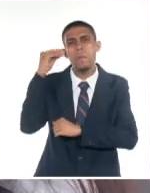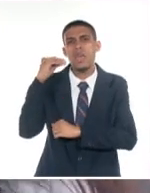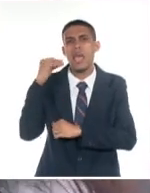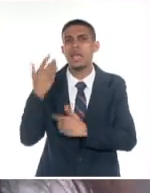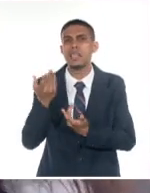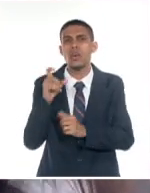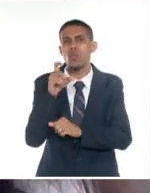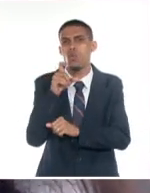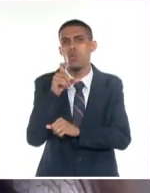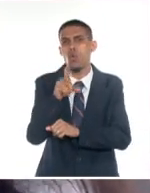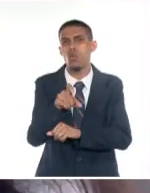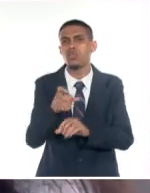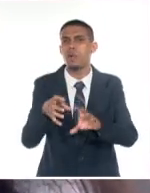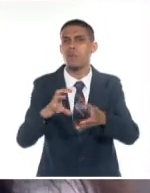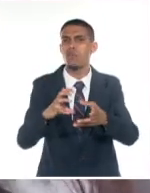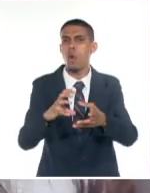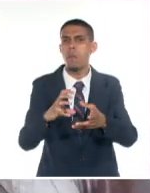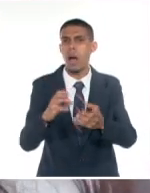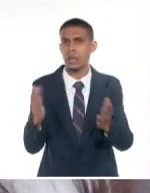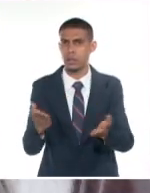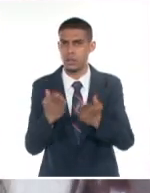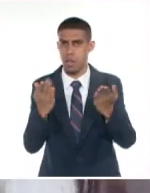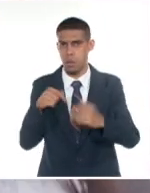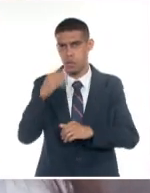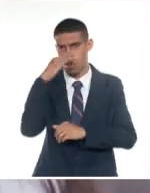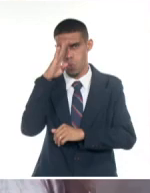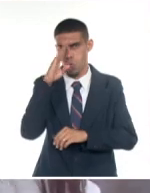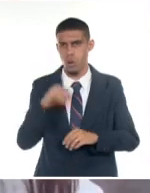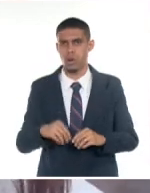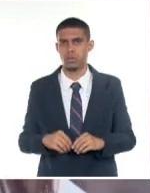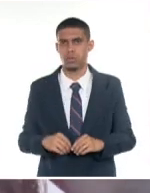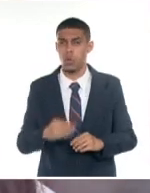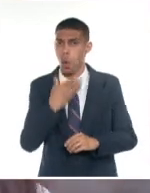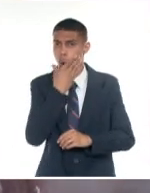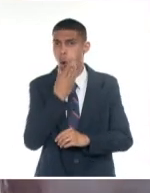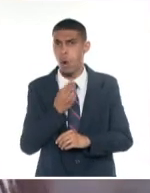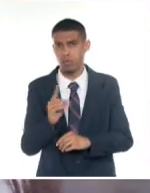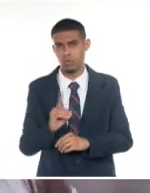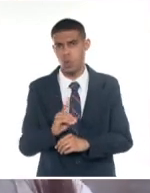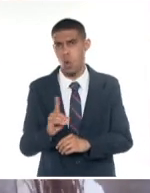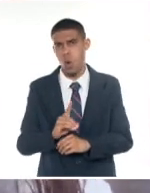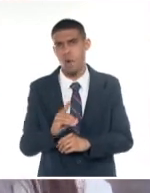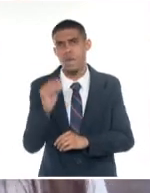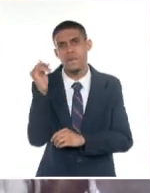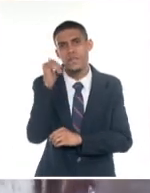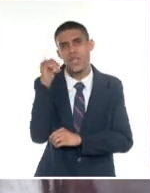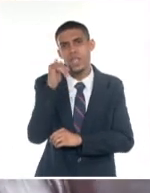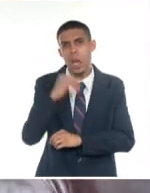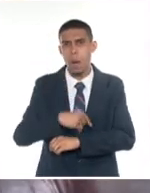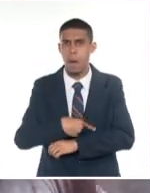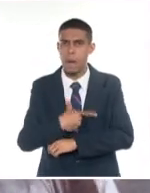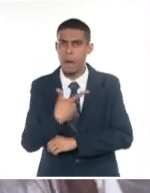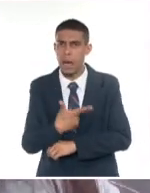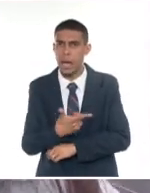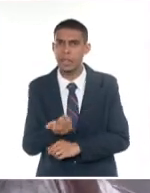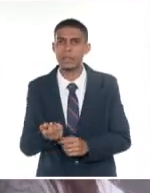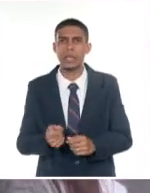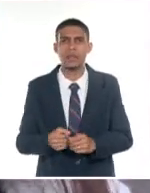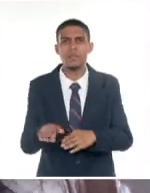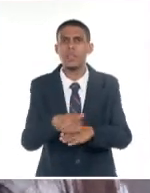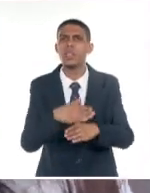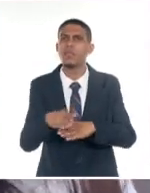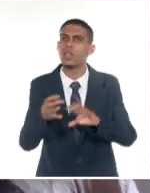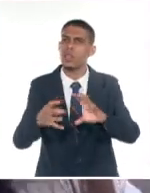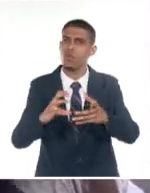últimas manifestaciones que se están desarrollando, que en este caso no son tan jóvenes, porque el videoarte o el performance o el happening o la